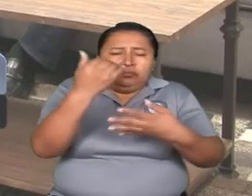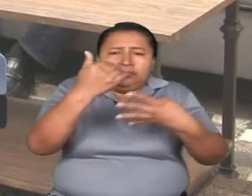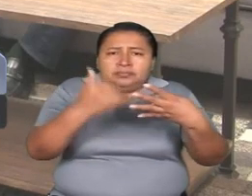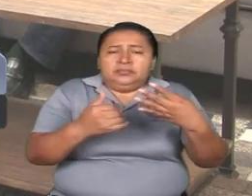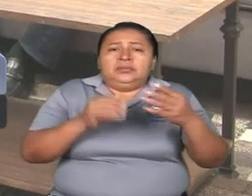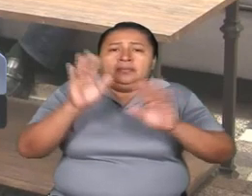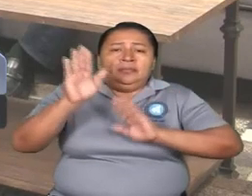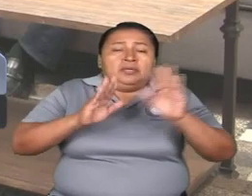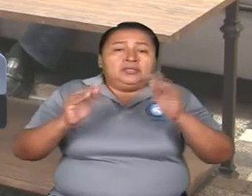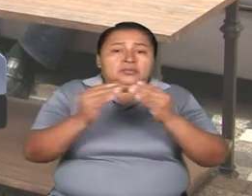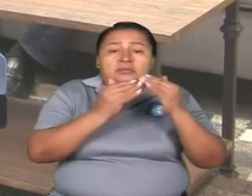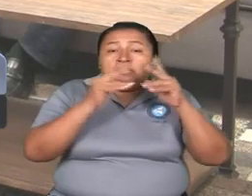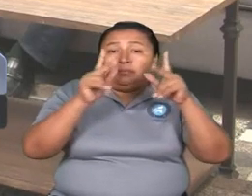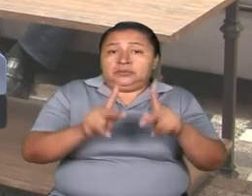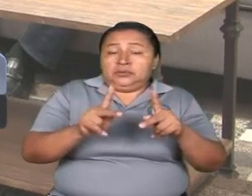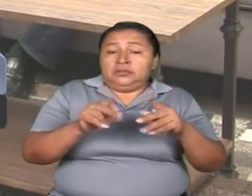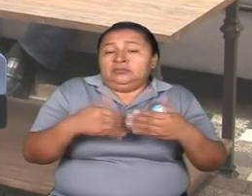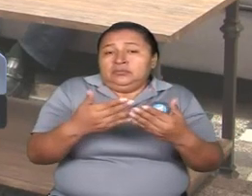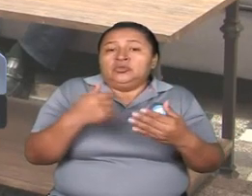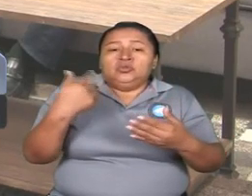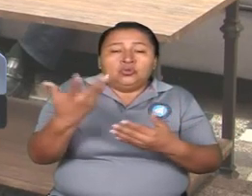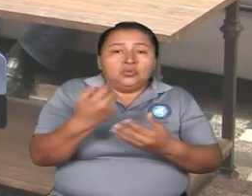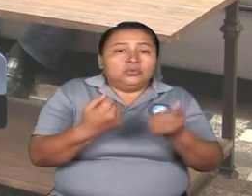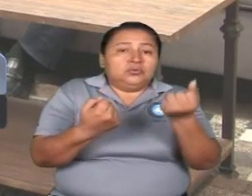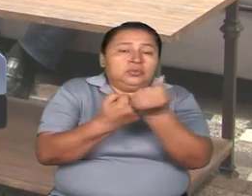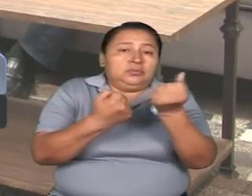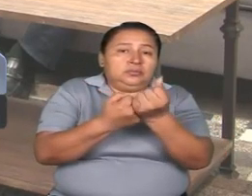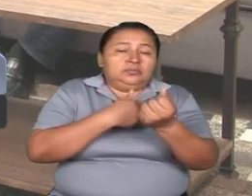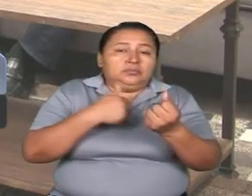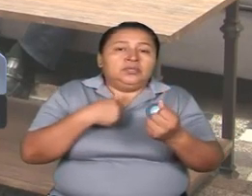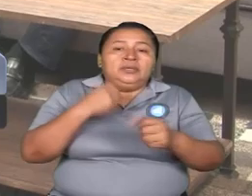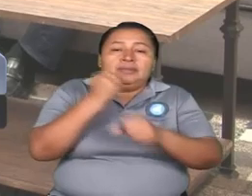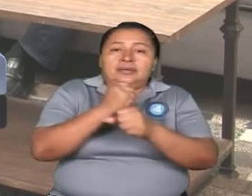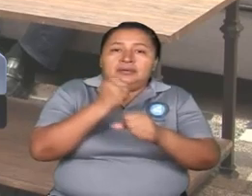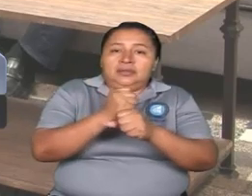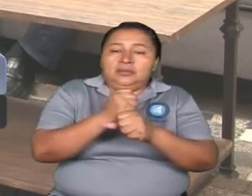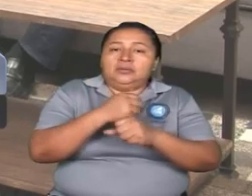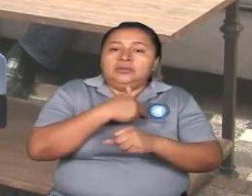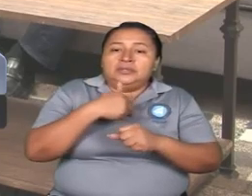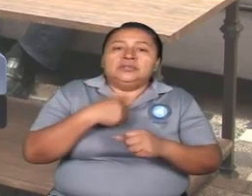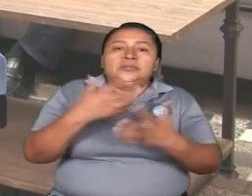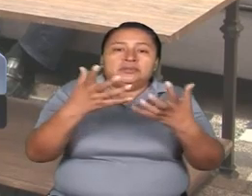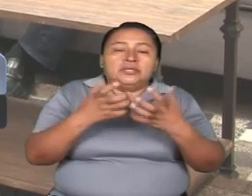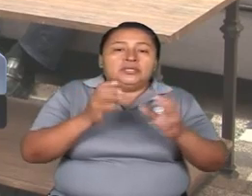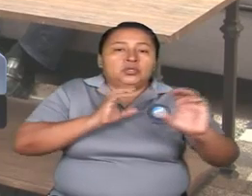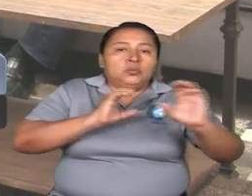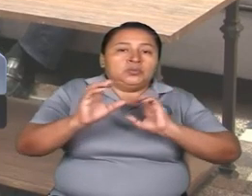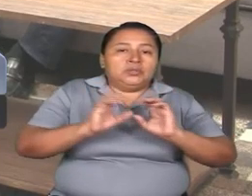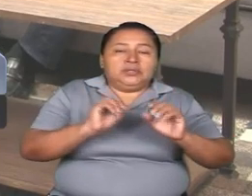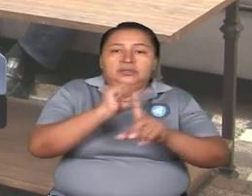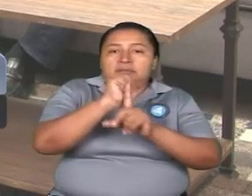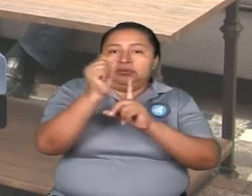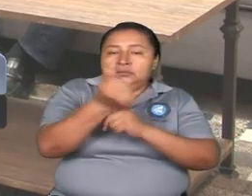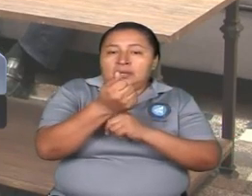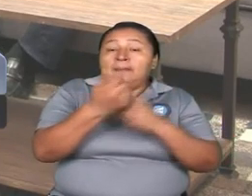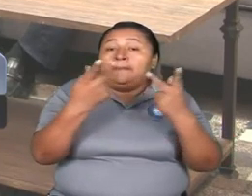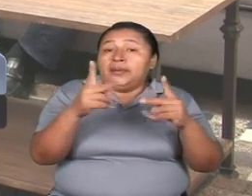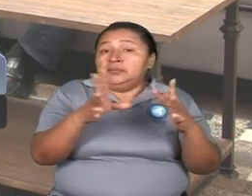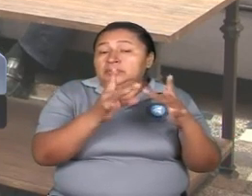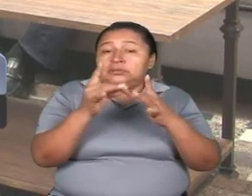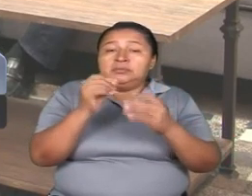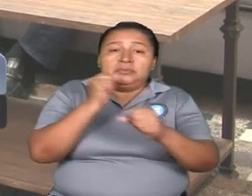participación ciudadana, que todo esto le dan un respaldo al trabajo que quiere comunicar la Asamblea y sobre todo